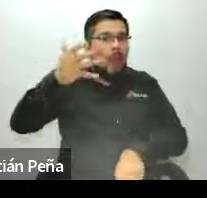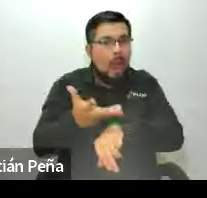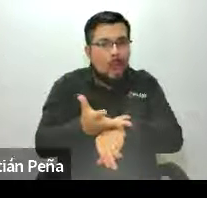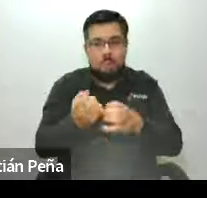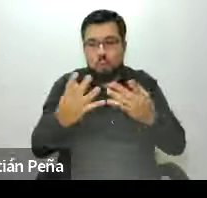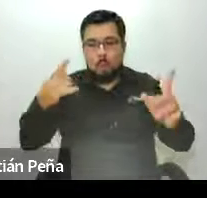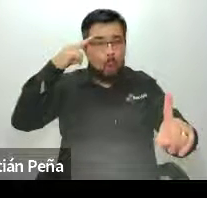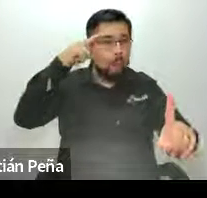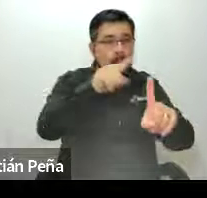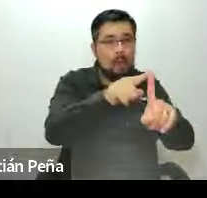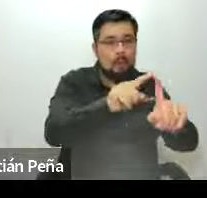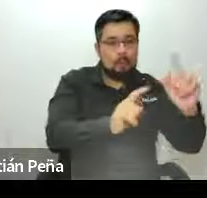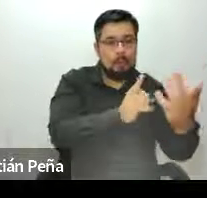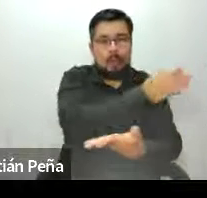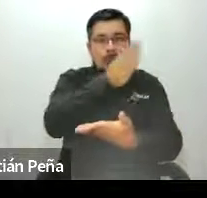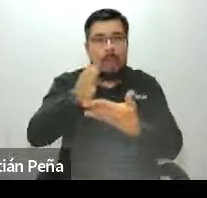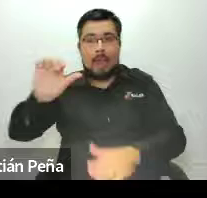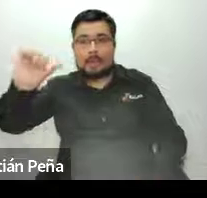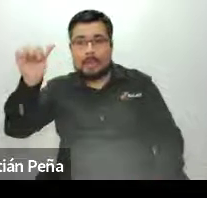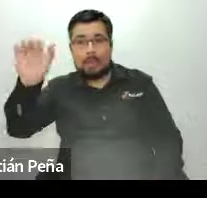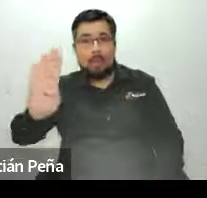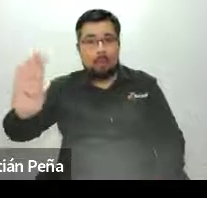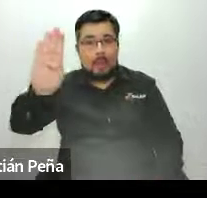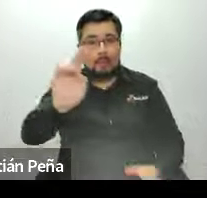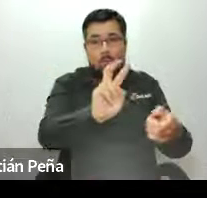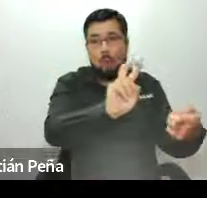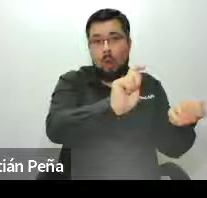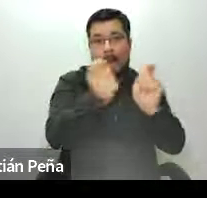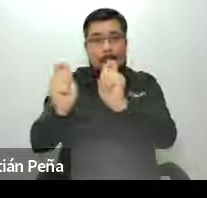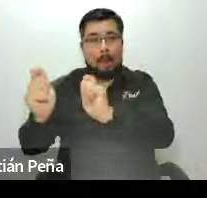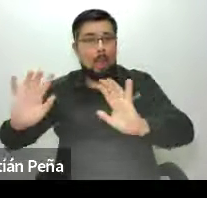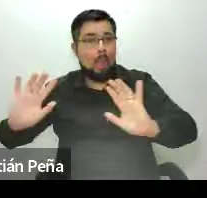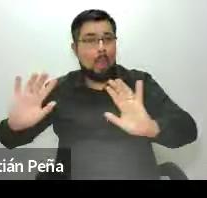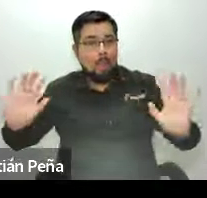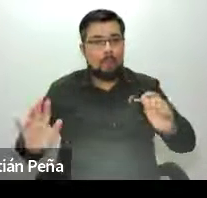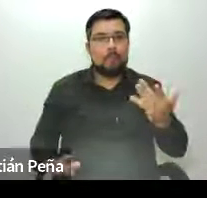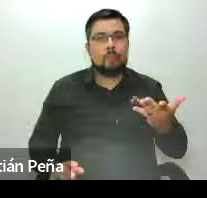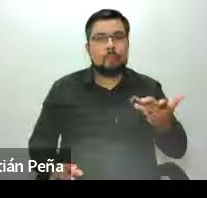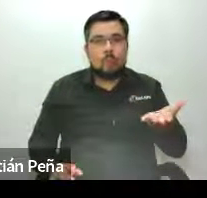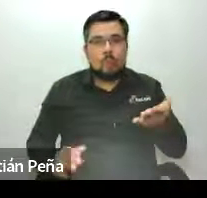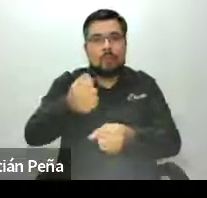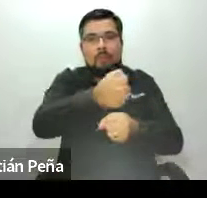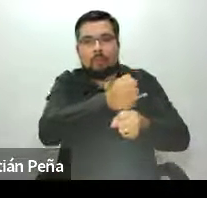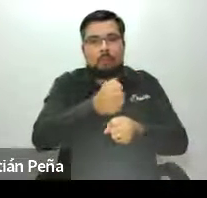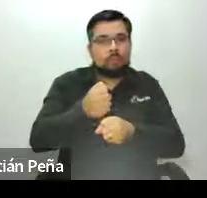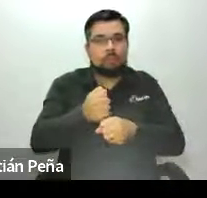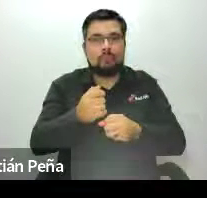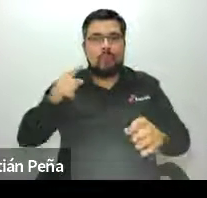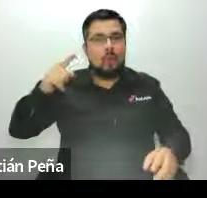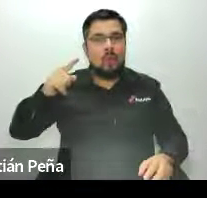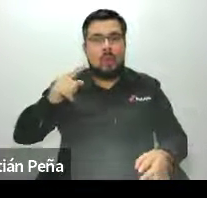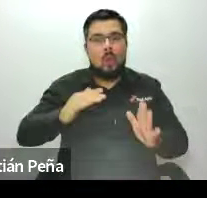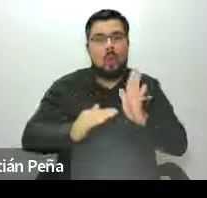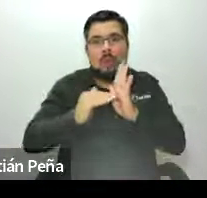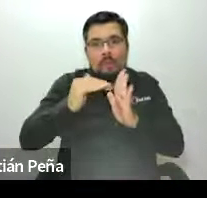en realidad no es que tú tengas que irte a primero básico, sino que tú vas a trabajar y vas a jugar con niveles de complejidad y abstracción acorde a las características